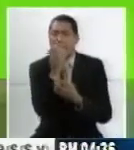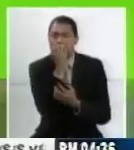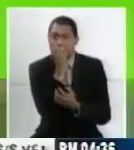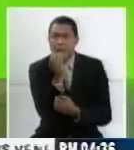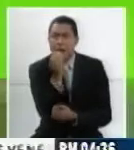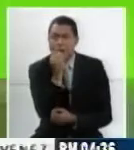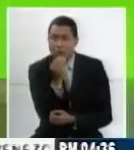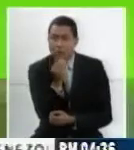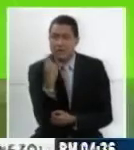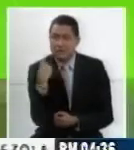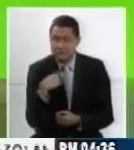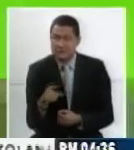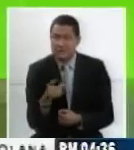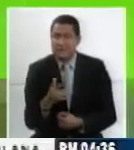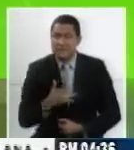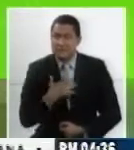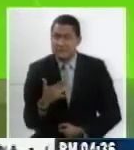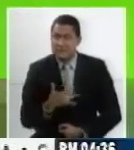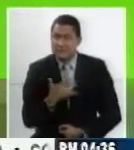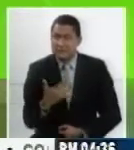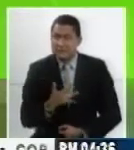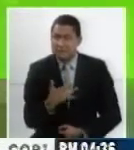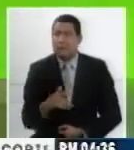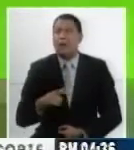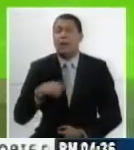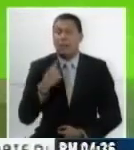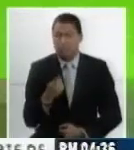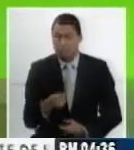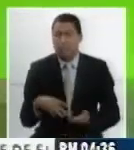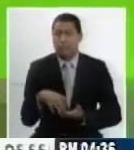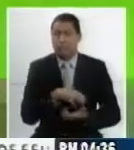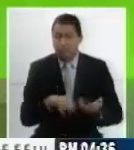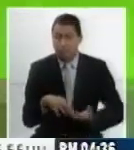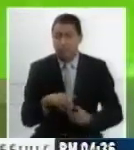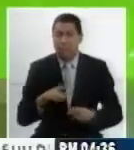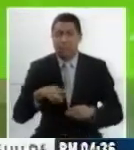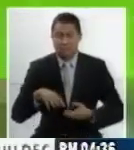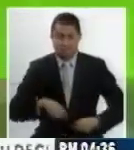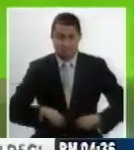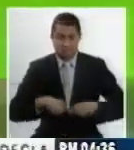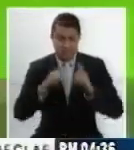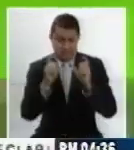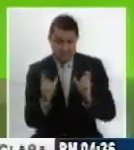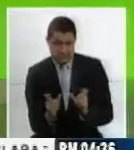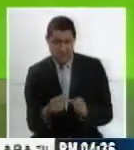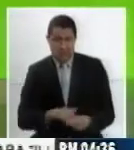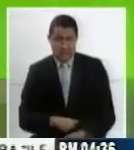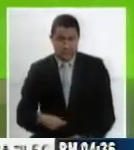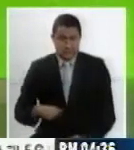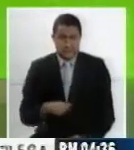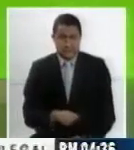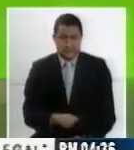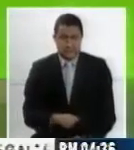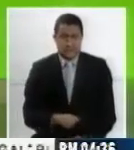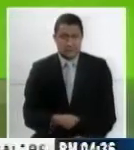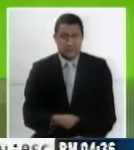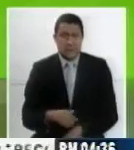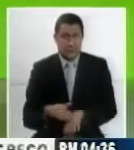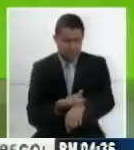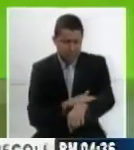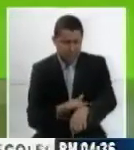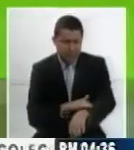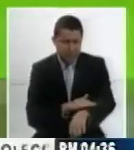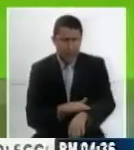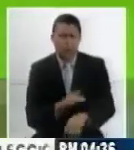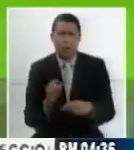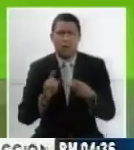los niños pueden crear sensibilidad que les va perturbando la función intestinal. Comienzan a aparecer signos en piel, comienzan a